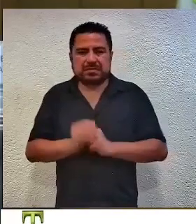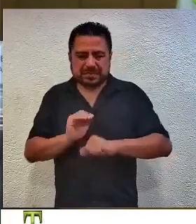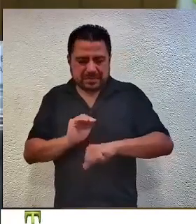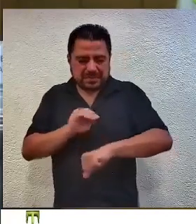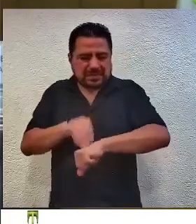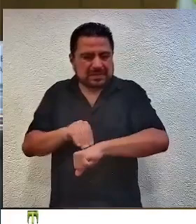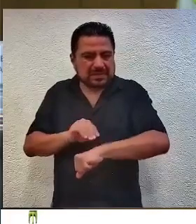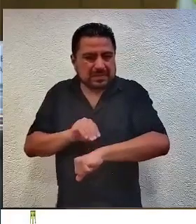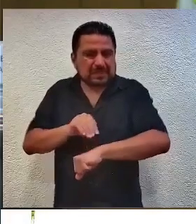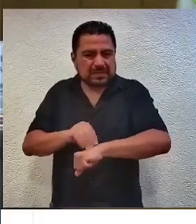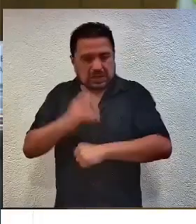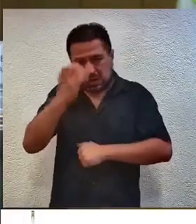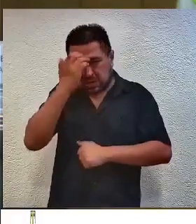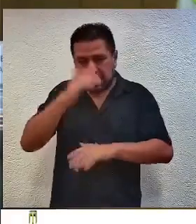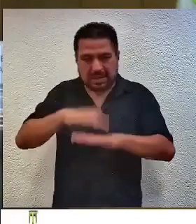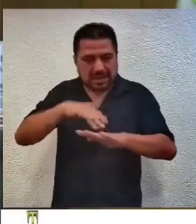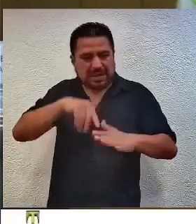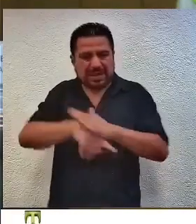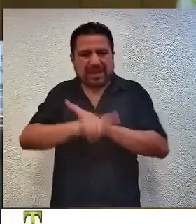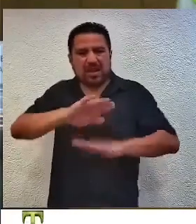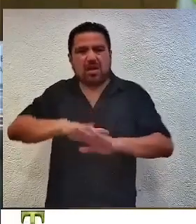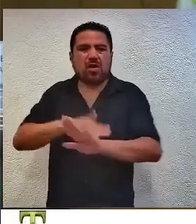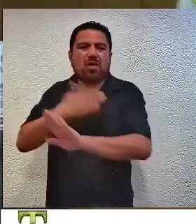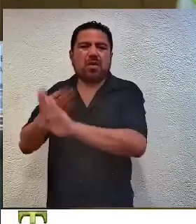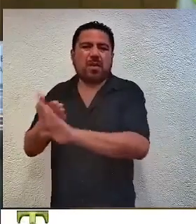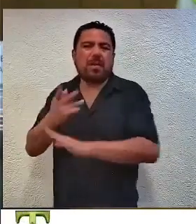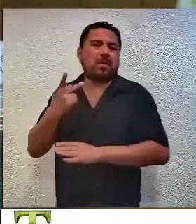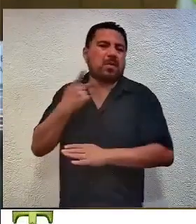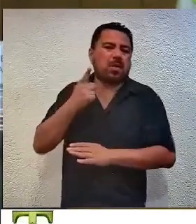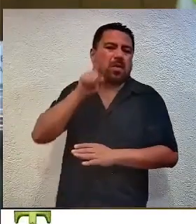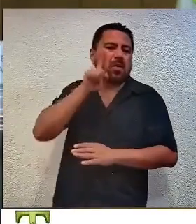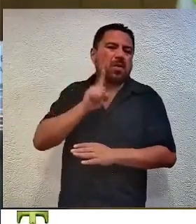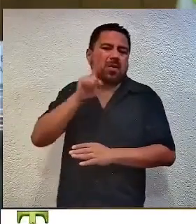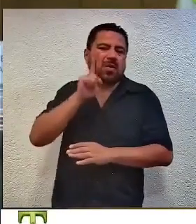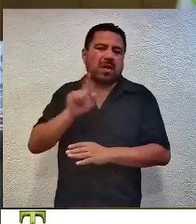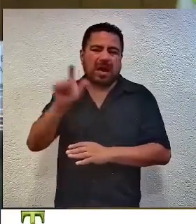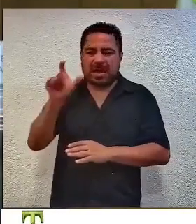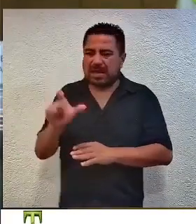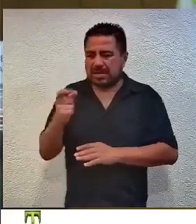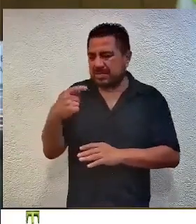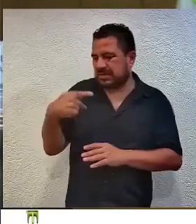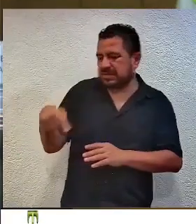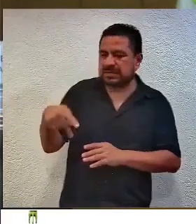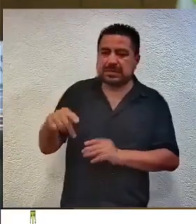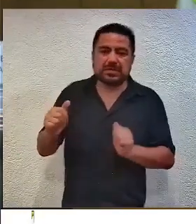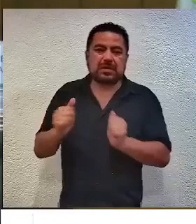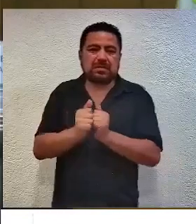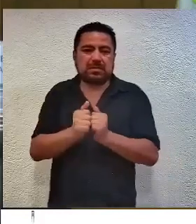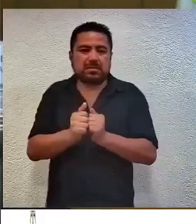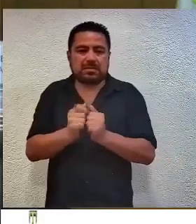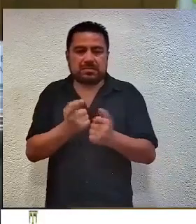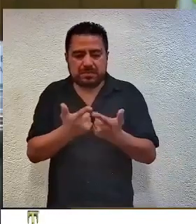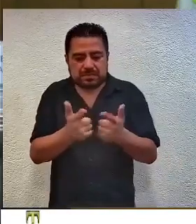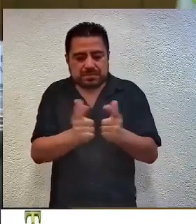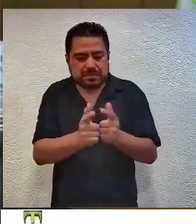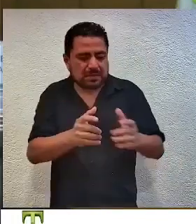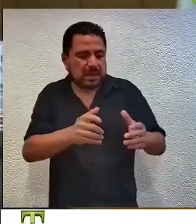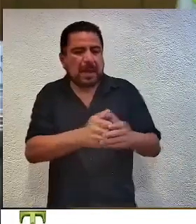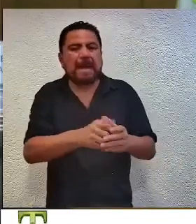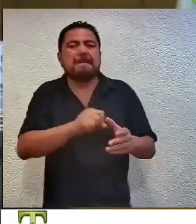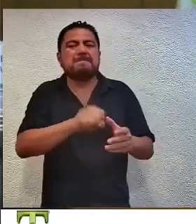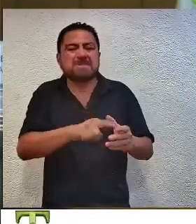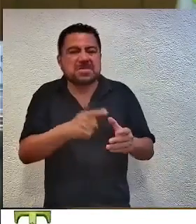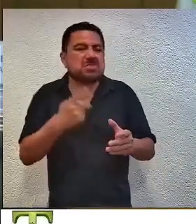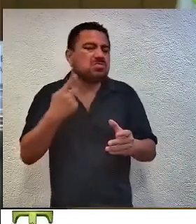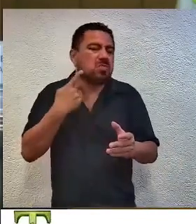a conocimiento tratándose de violencia política contra las mujeres en razón de género entre militantes de un partido